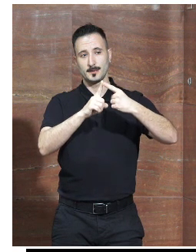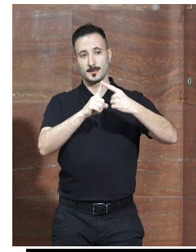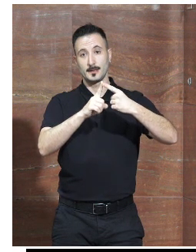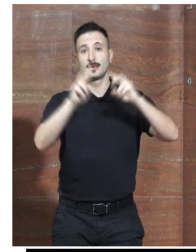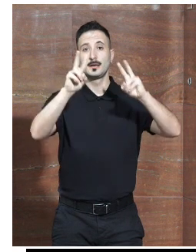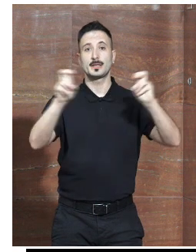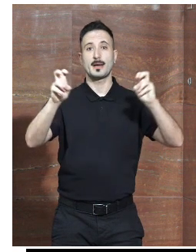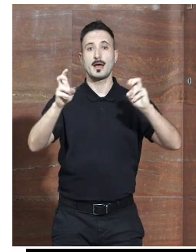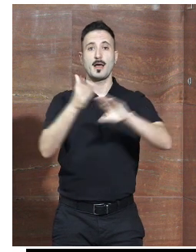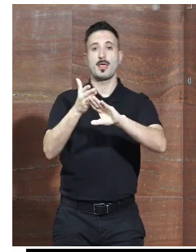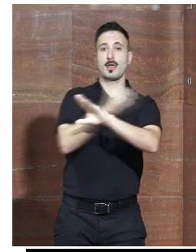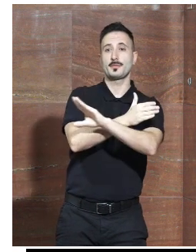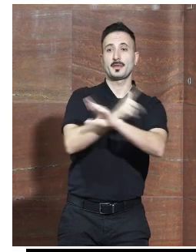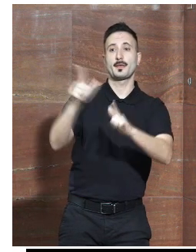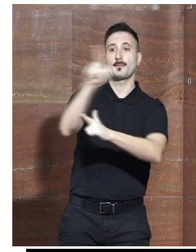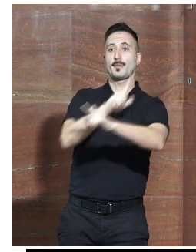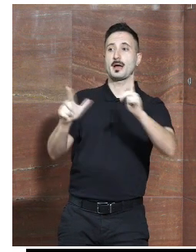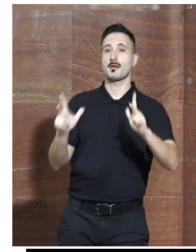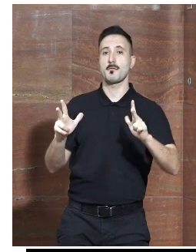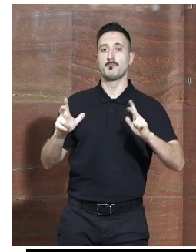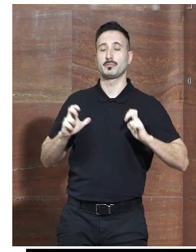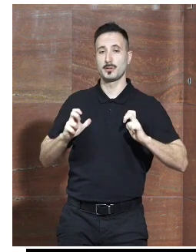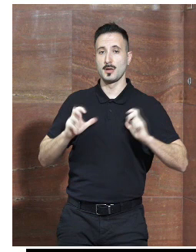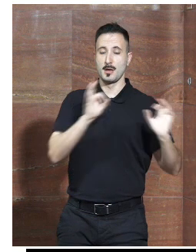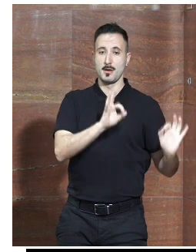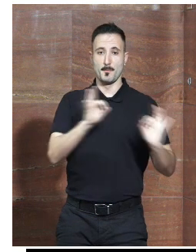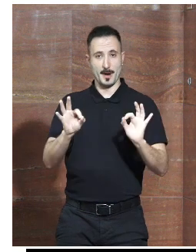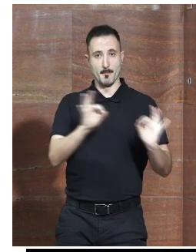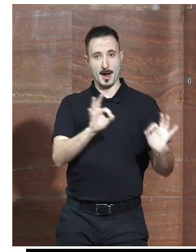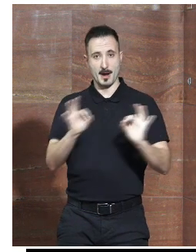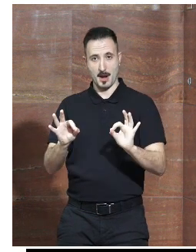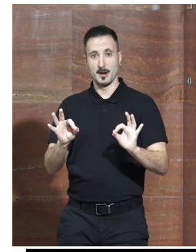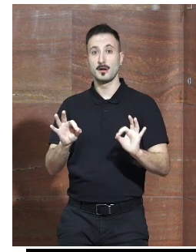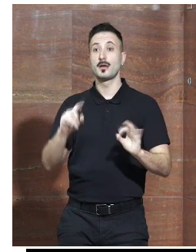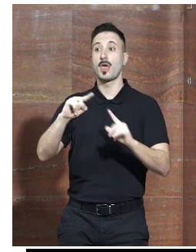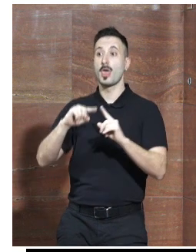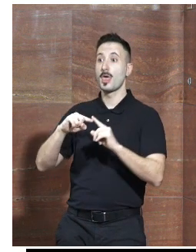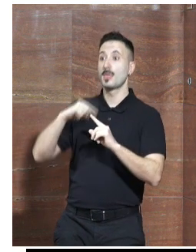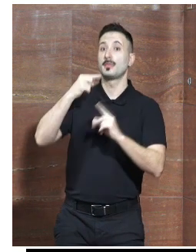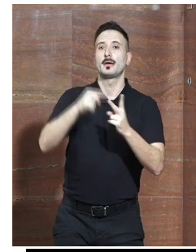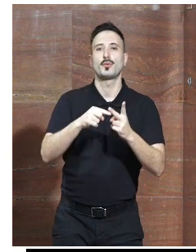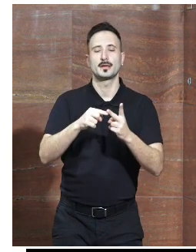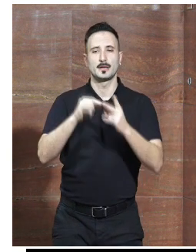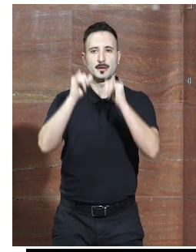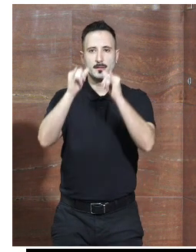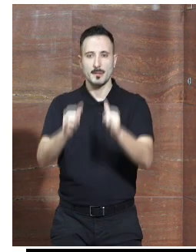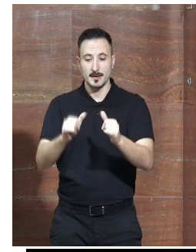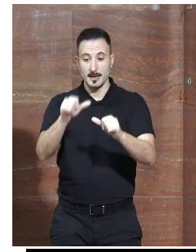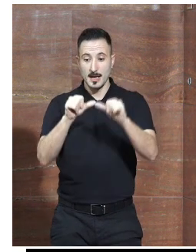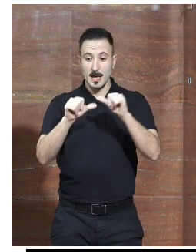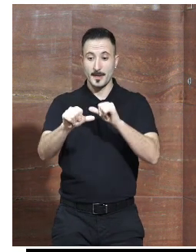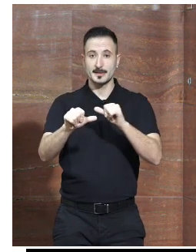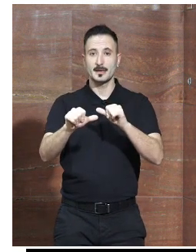el viaje que vas a hacer o el recorrido que vas a hacer, y luego bueno, llegar y luego moverte